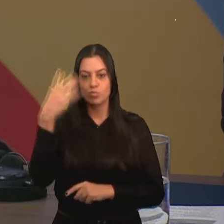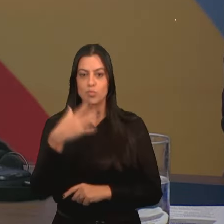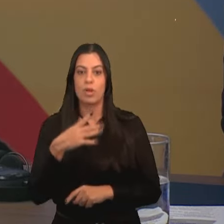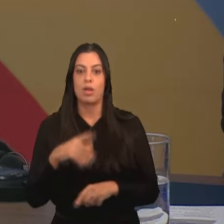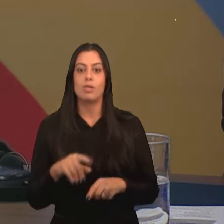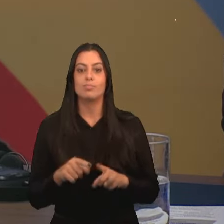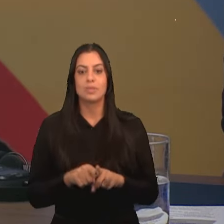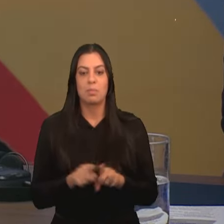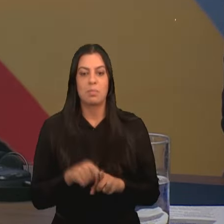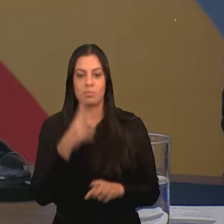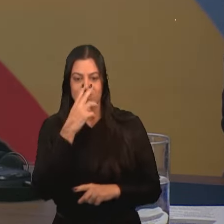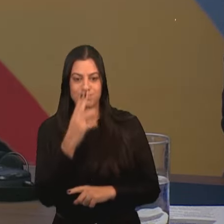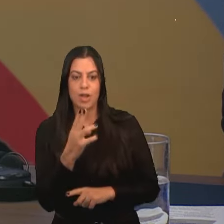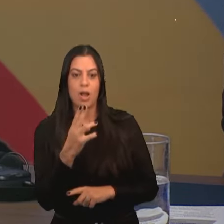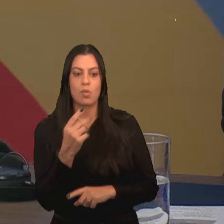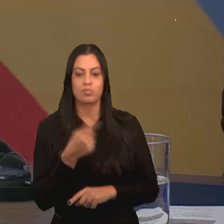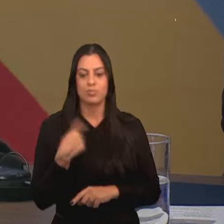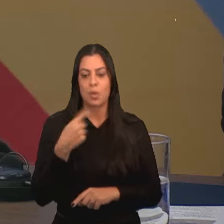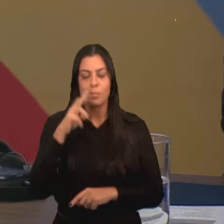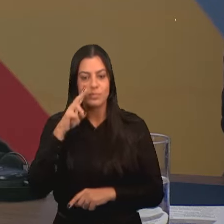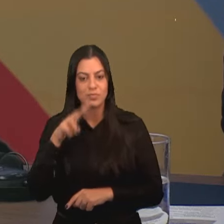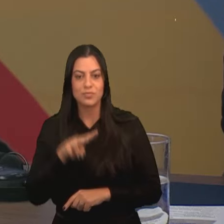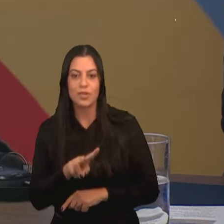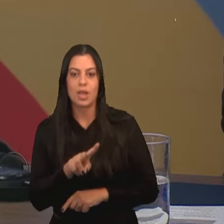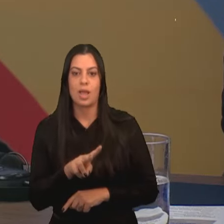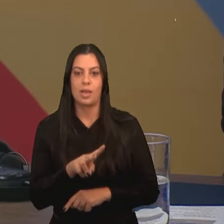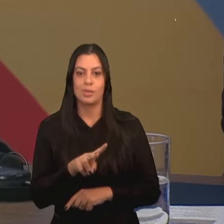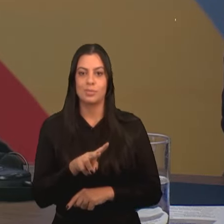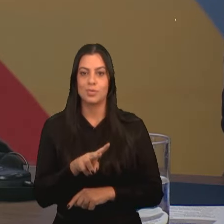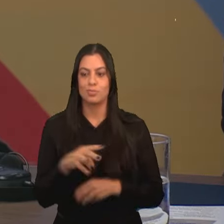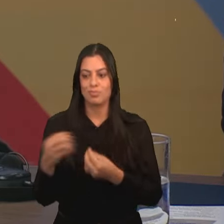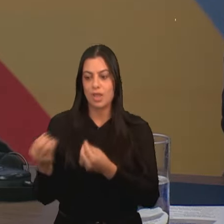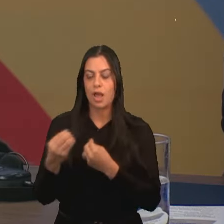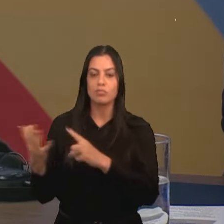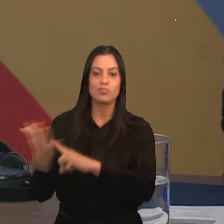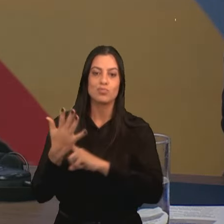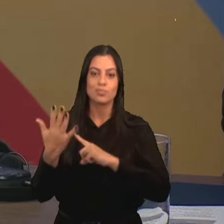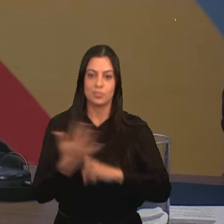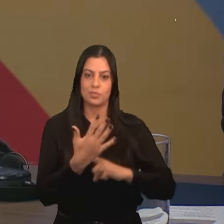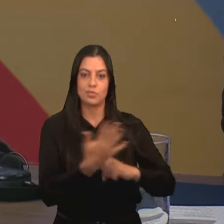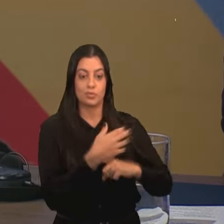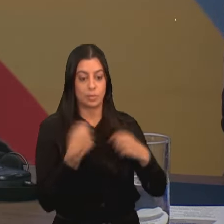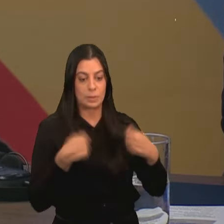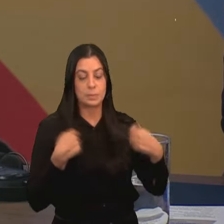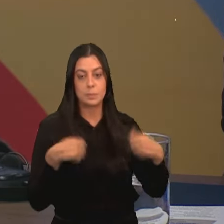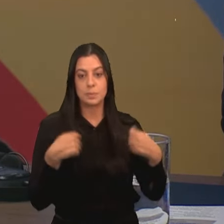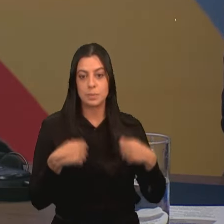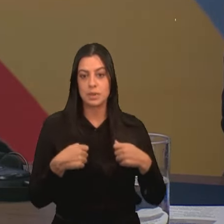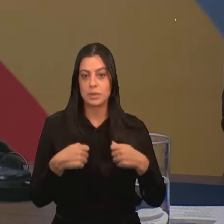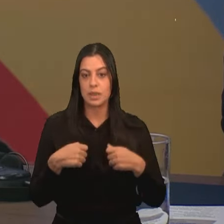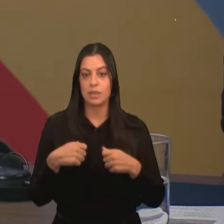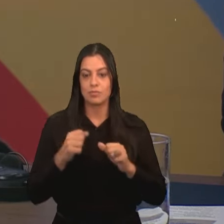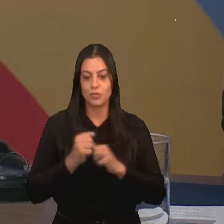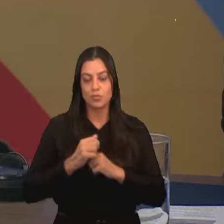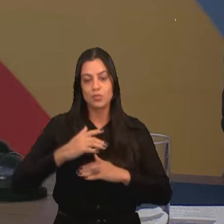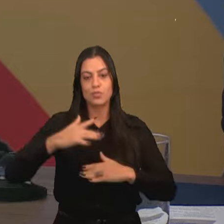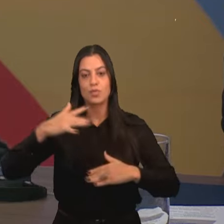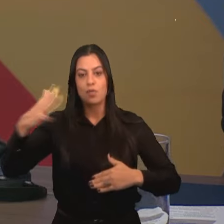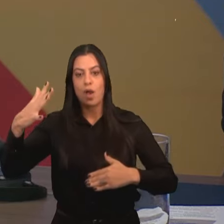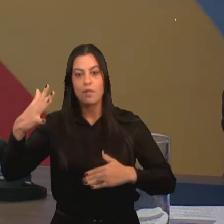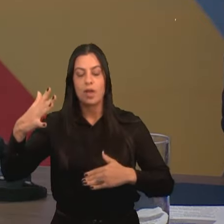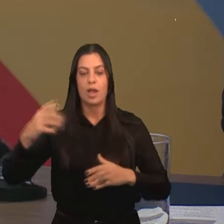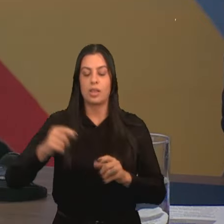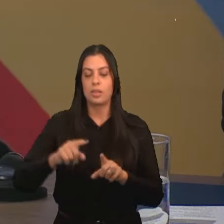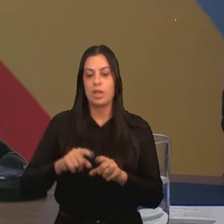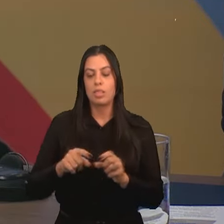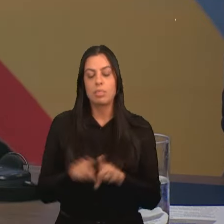Y creo que cuando observamos que los recursos necesarios para ese